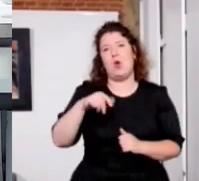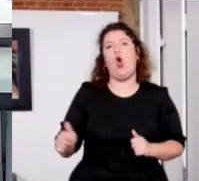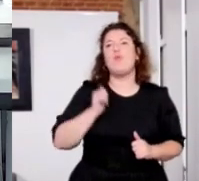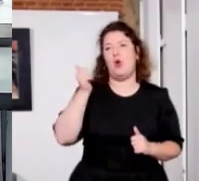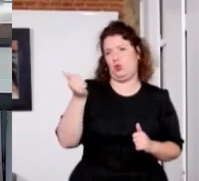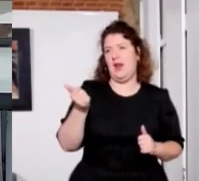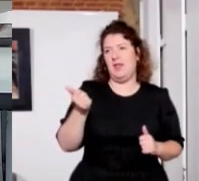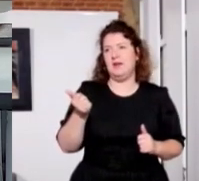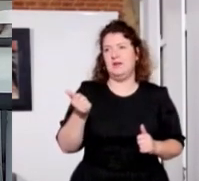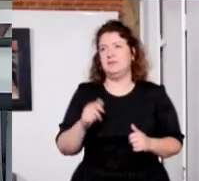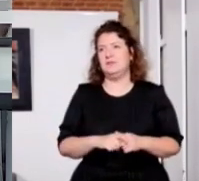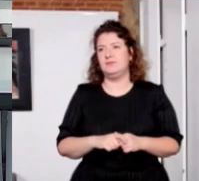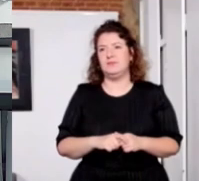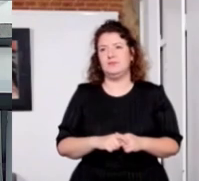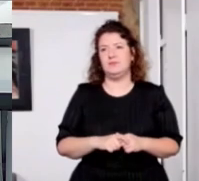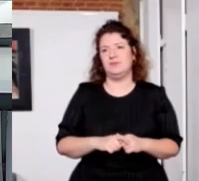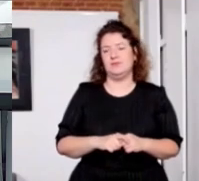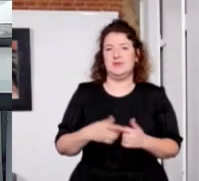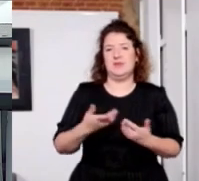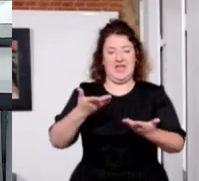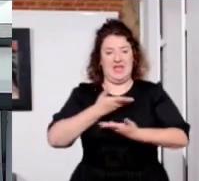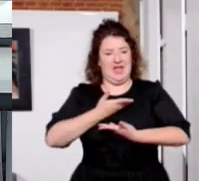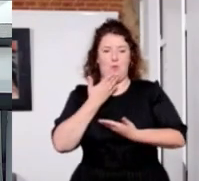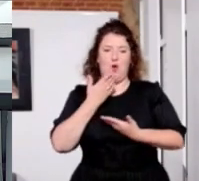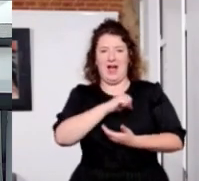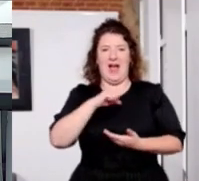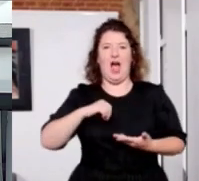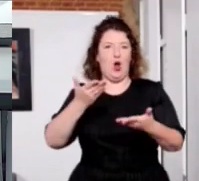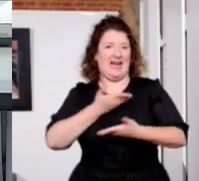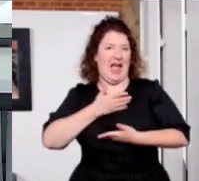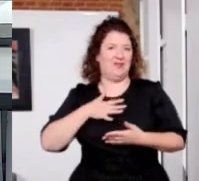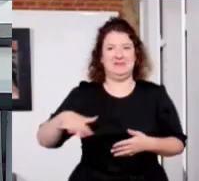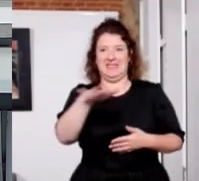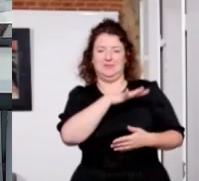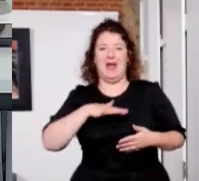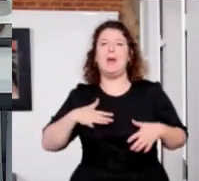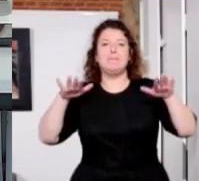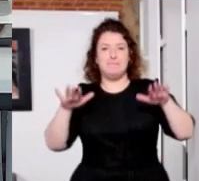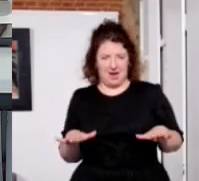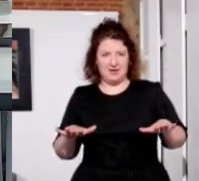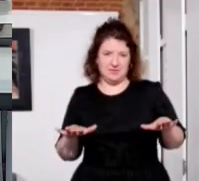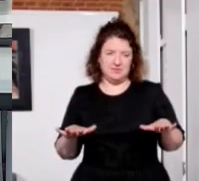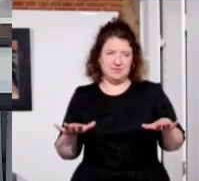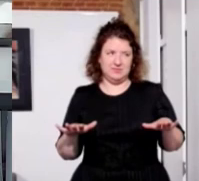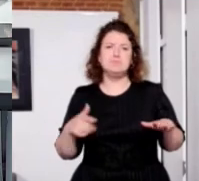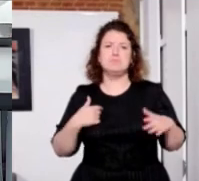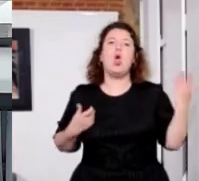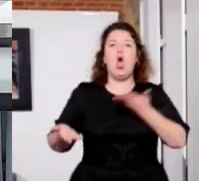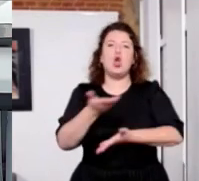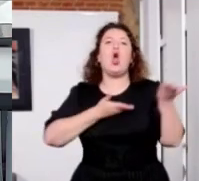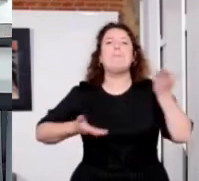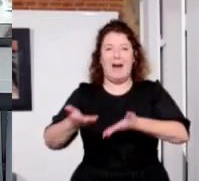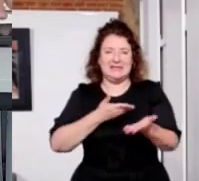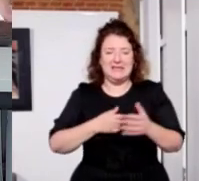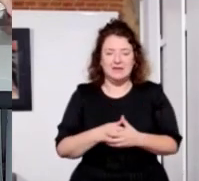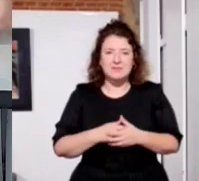Que nos hemos también autorregalado desde este espacio de parar, de compartir estos recursos